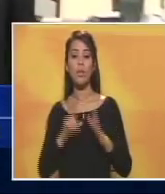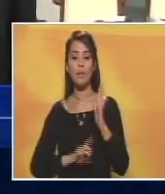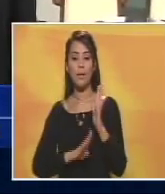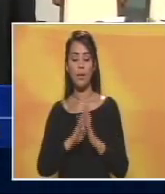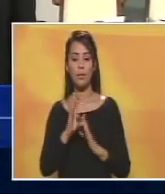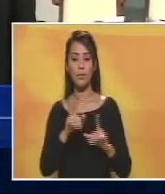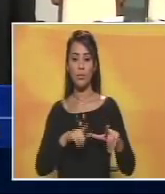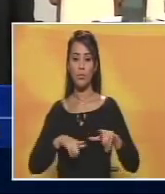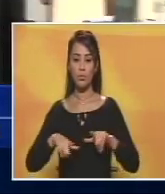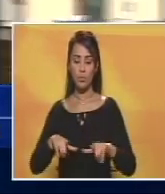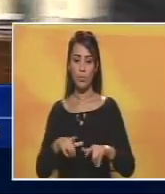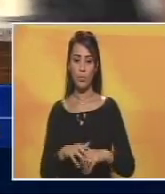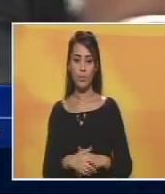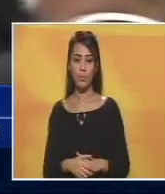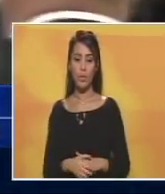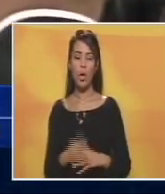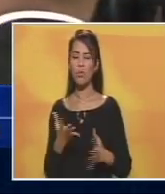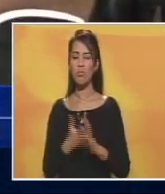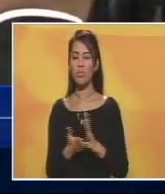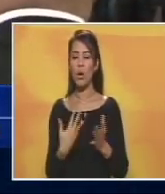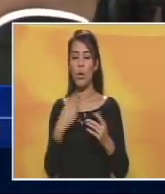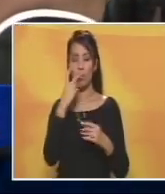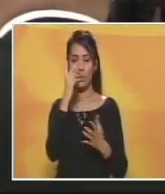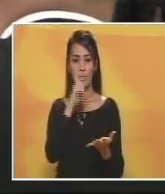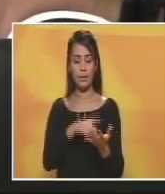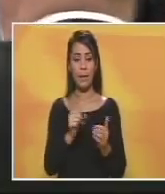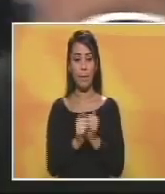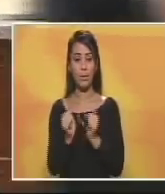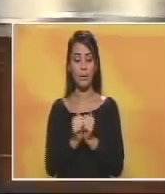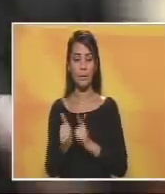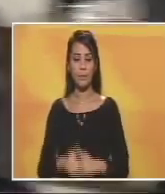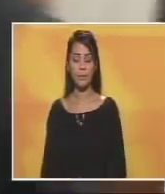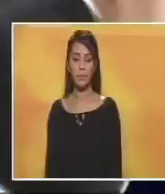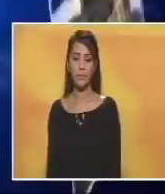en el contexto de la dimensión con motivo de la cita deportiva.